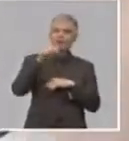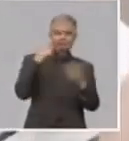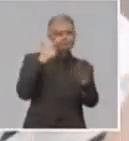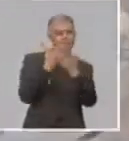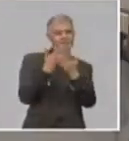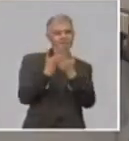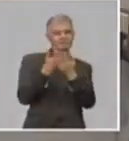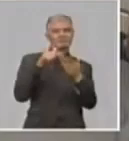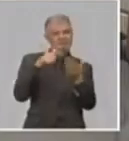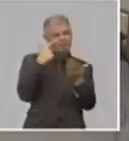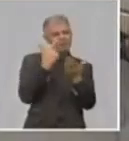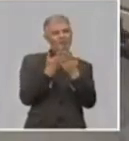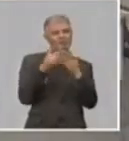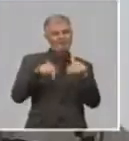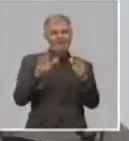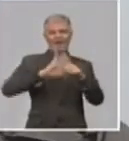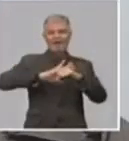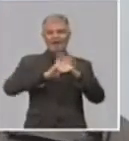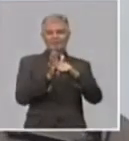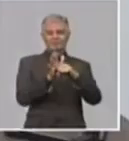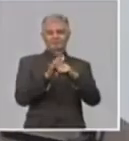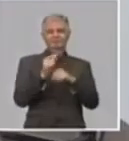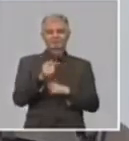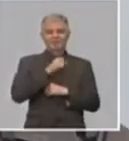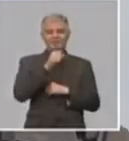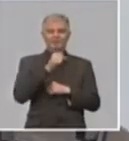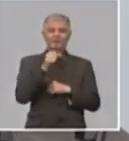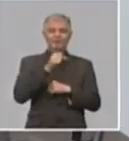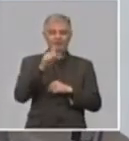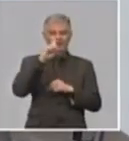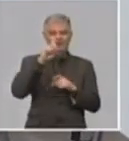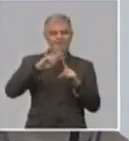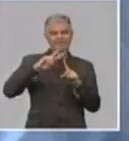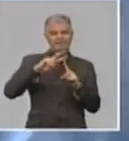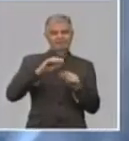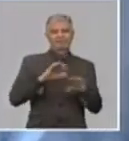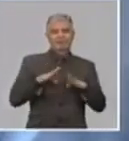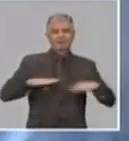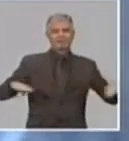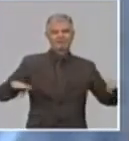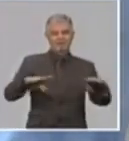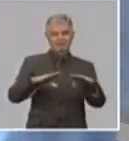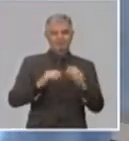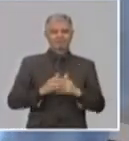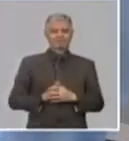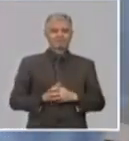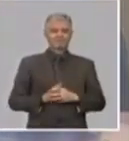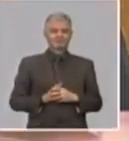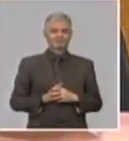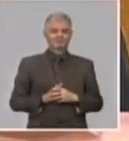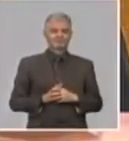la COVID-19. El camarógrafo Amado López y Angélica Arce Montero, especial para la Mesa Redonda.